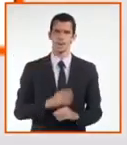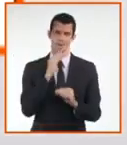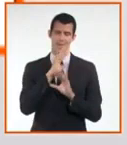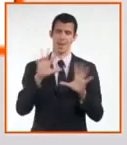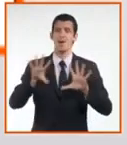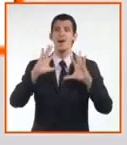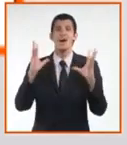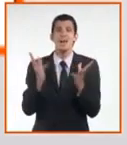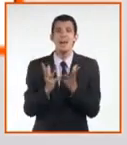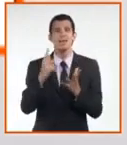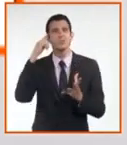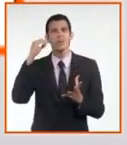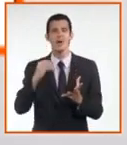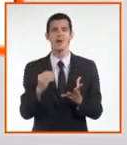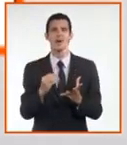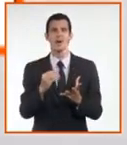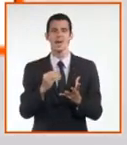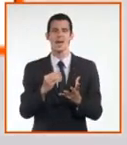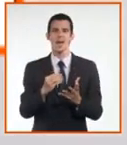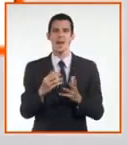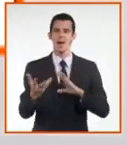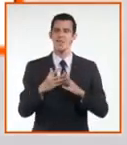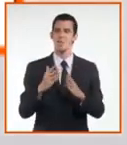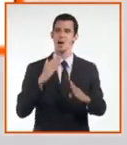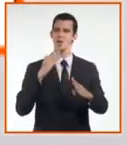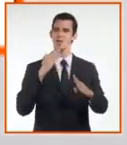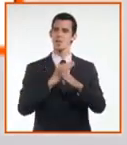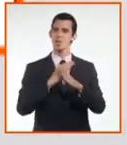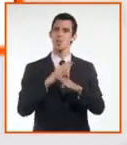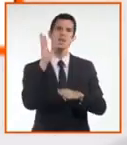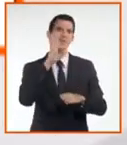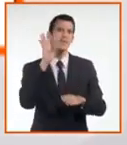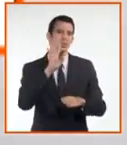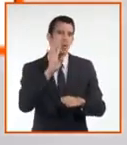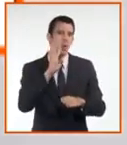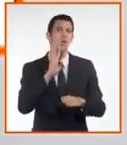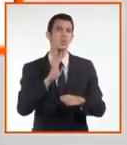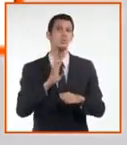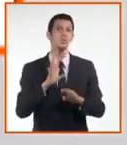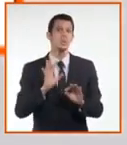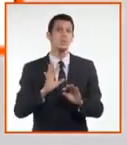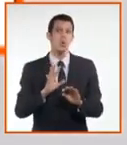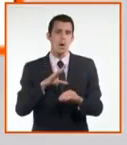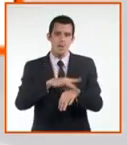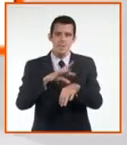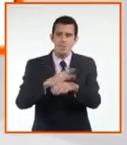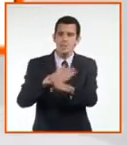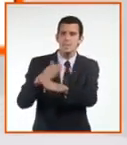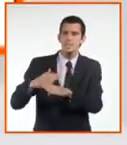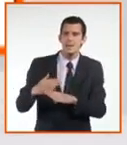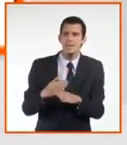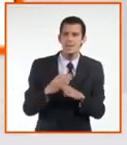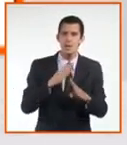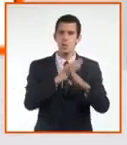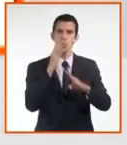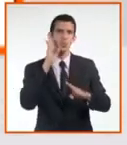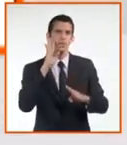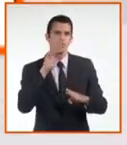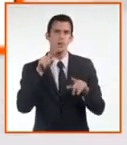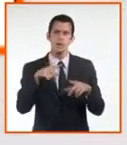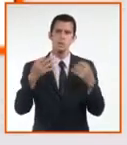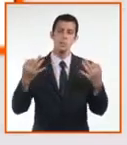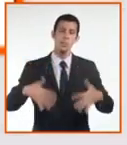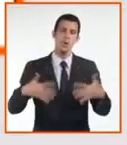alto consumo también esto hoy tenemos disponible la quinta medicina el cuatri más o el cuatri moza short que es un fabril